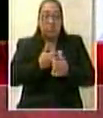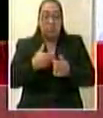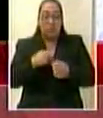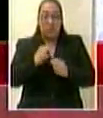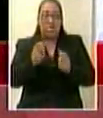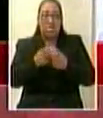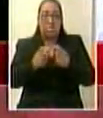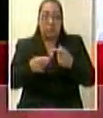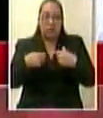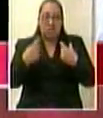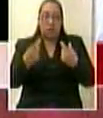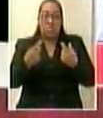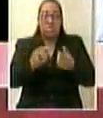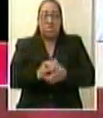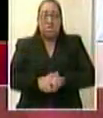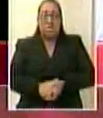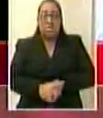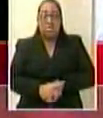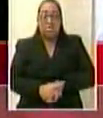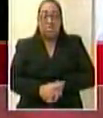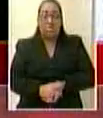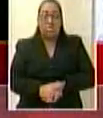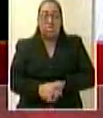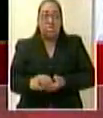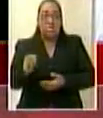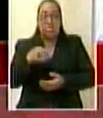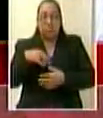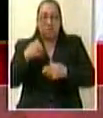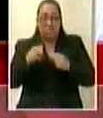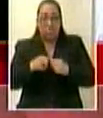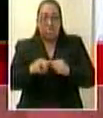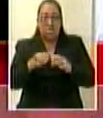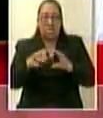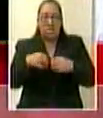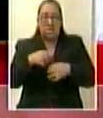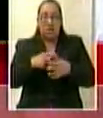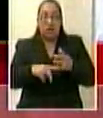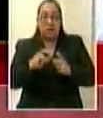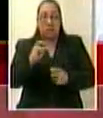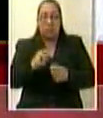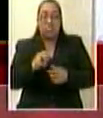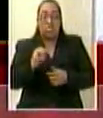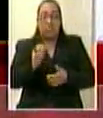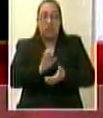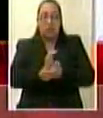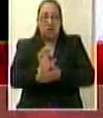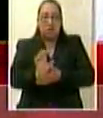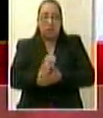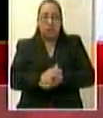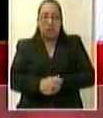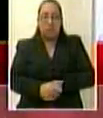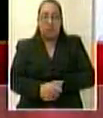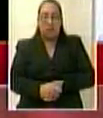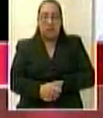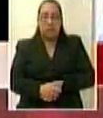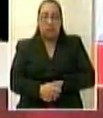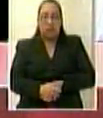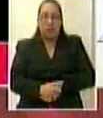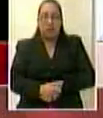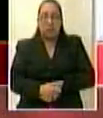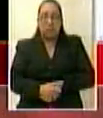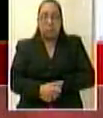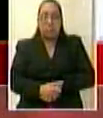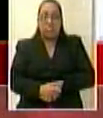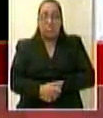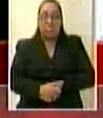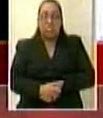señores congresistas y colegas, no podemos seguir admitiendo que personas ajenas usufructen los bienes de